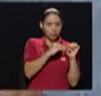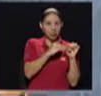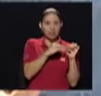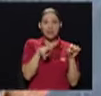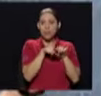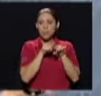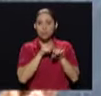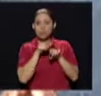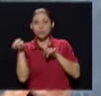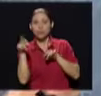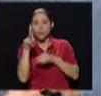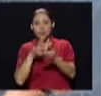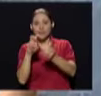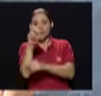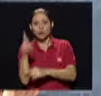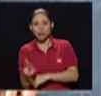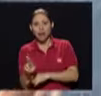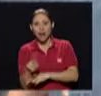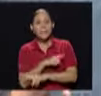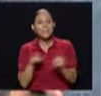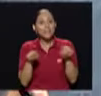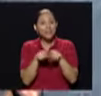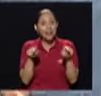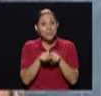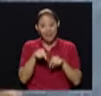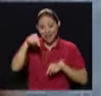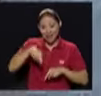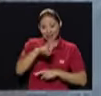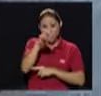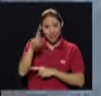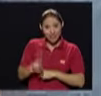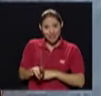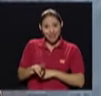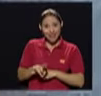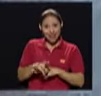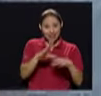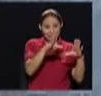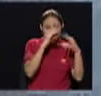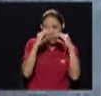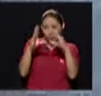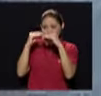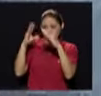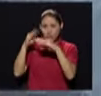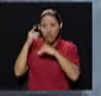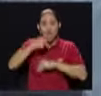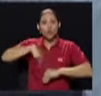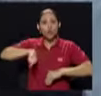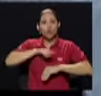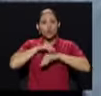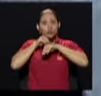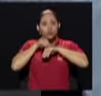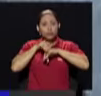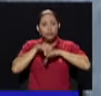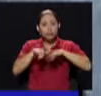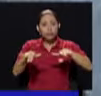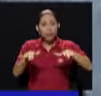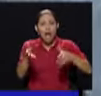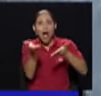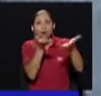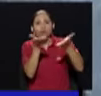Universidad de Costa Rica. Pero también aquí en Costa Rica estamos enviando esa información a un banco de datos, a un servidor